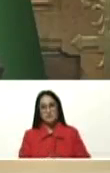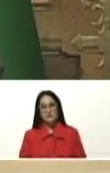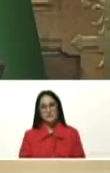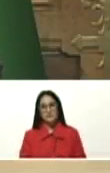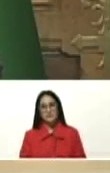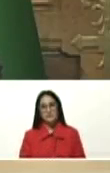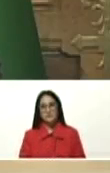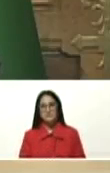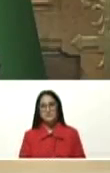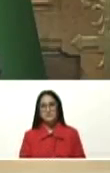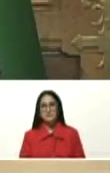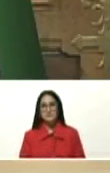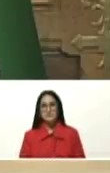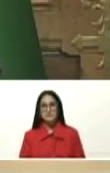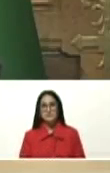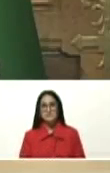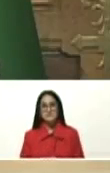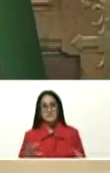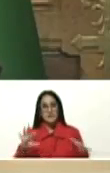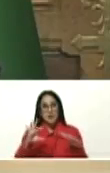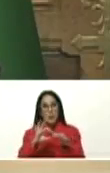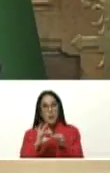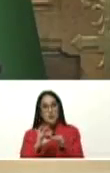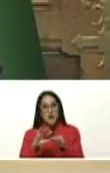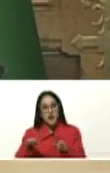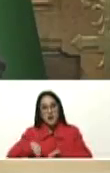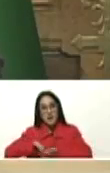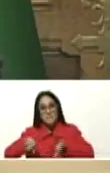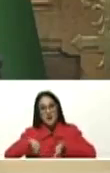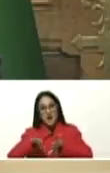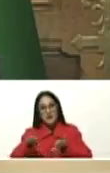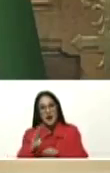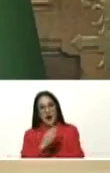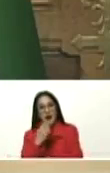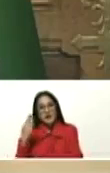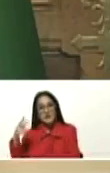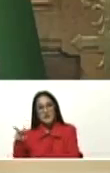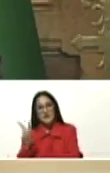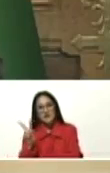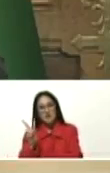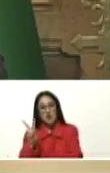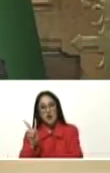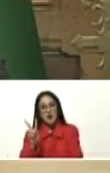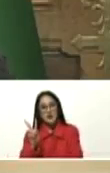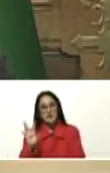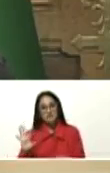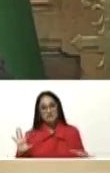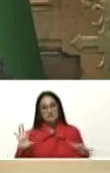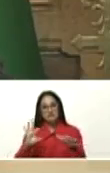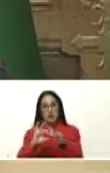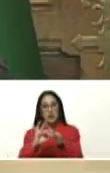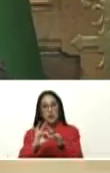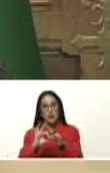unen las costas del Caribe suramericano venezolano y las costas del Atlántico de